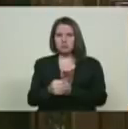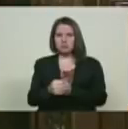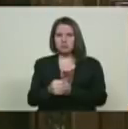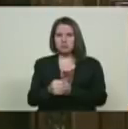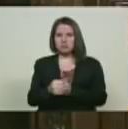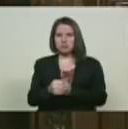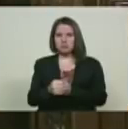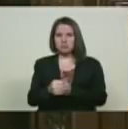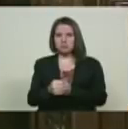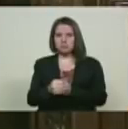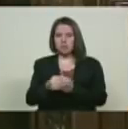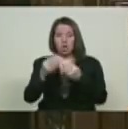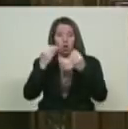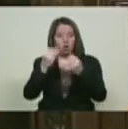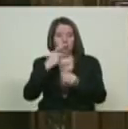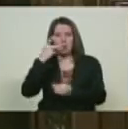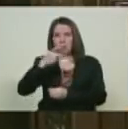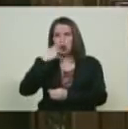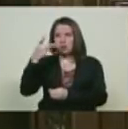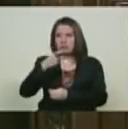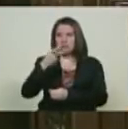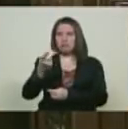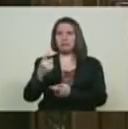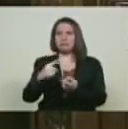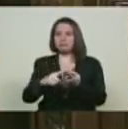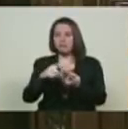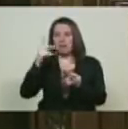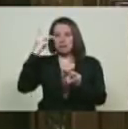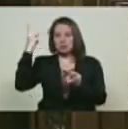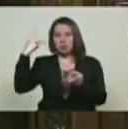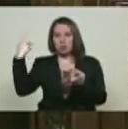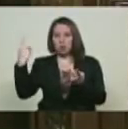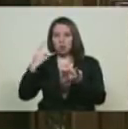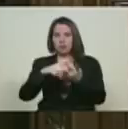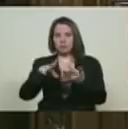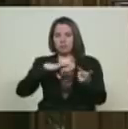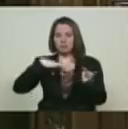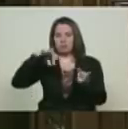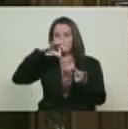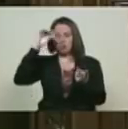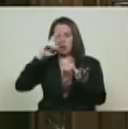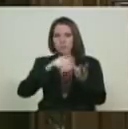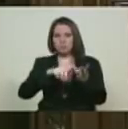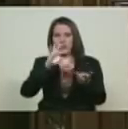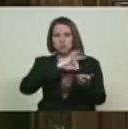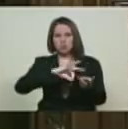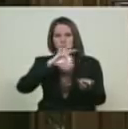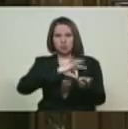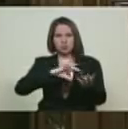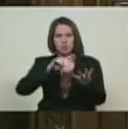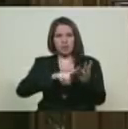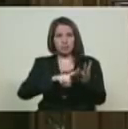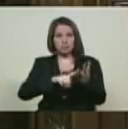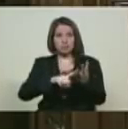en el ámbito político, psicológico, espiritual, social de nuestra Venezuela.